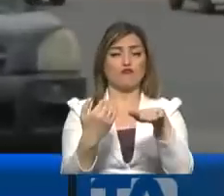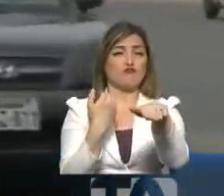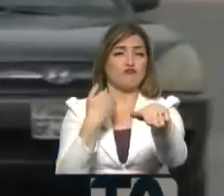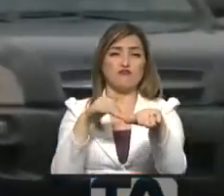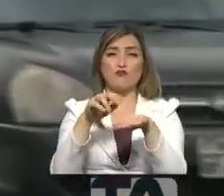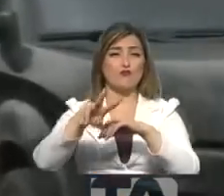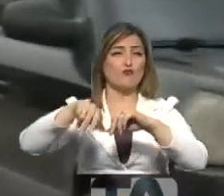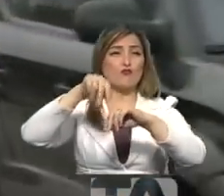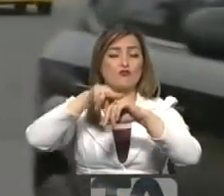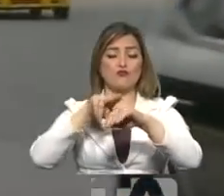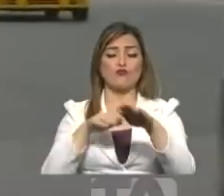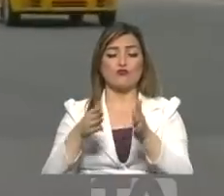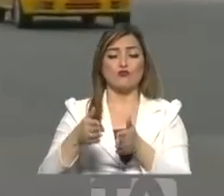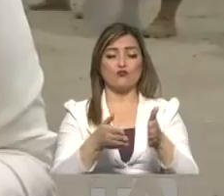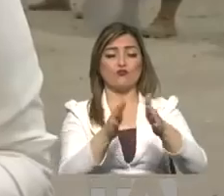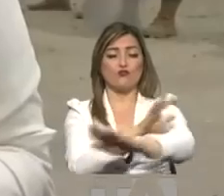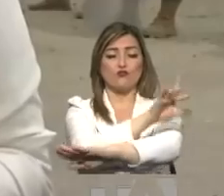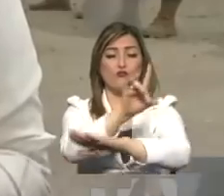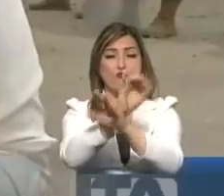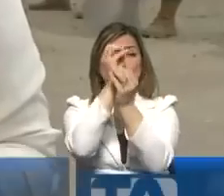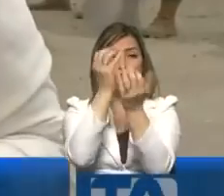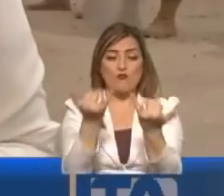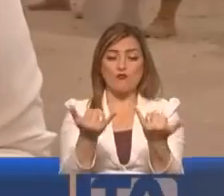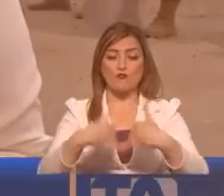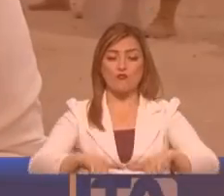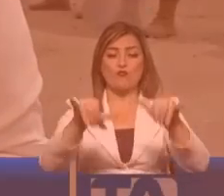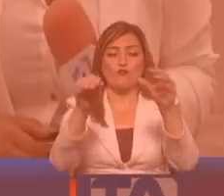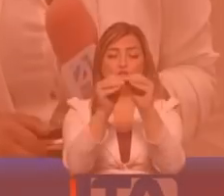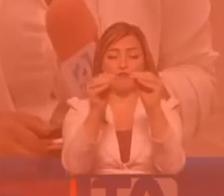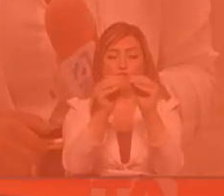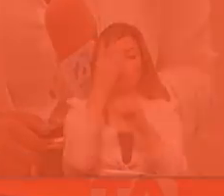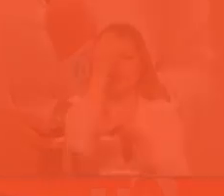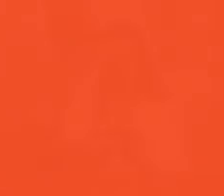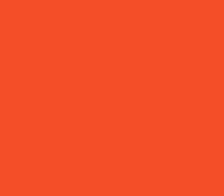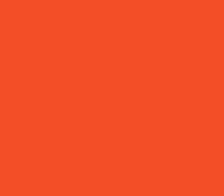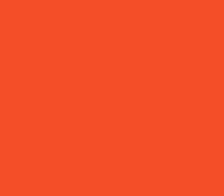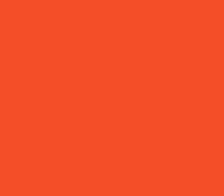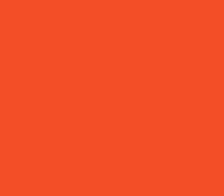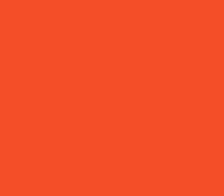normalidad aquí en la vía Daule. Es cuando puedo informar a esta hora. Ustedes continúan con más en estudios.